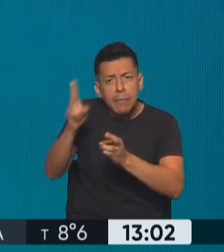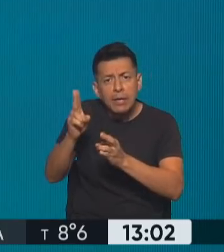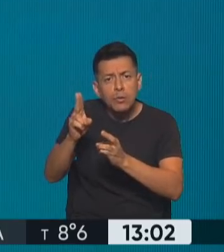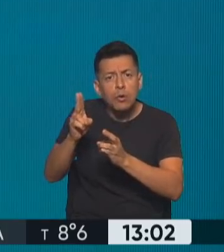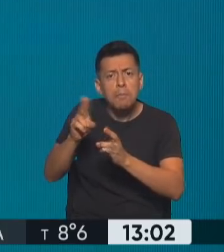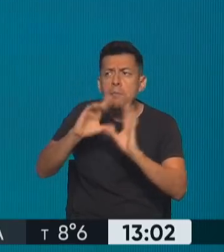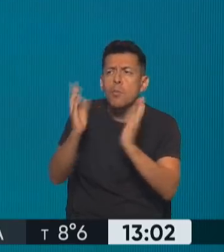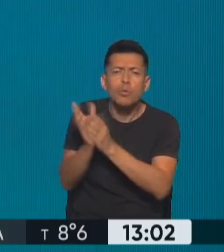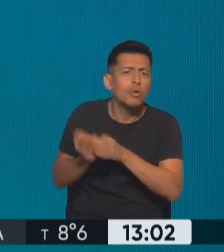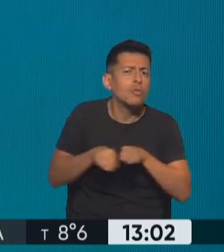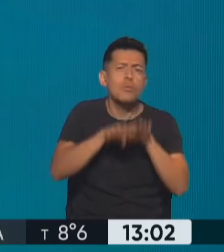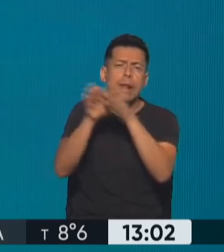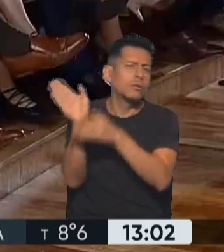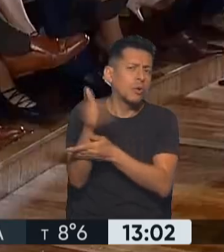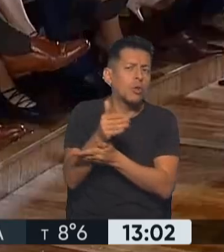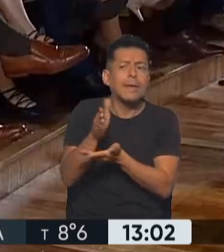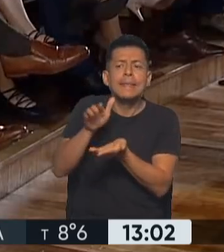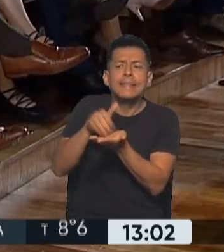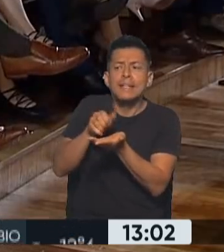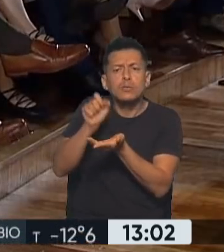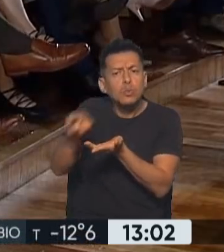de todo el planeta.